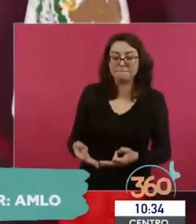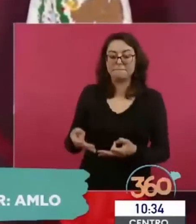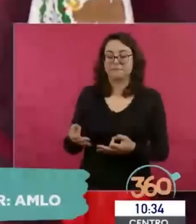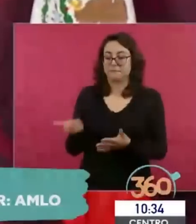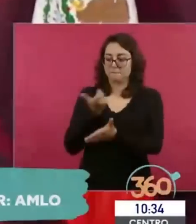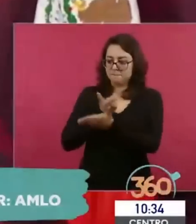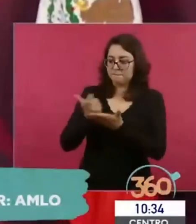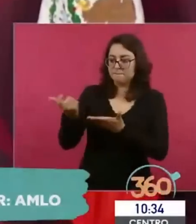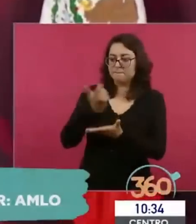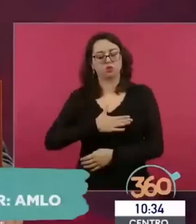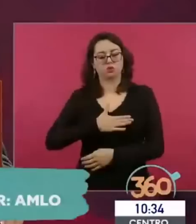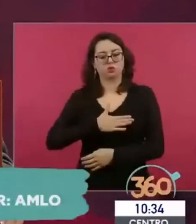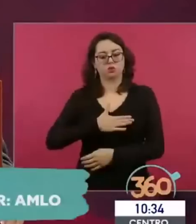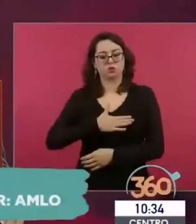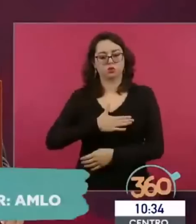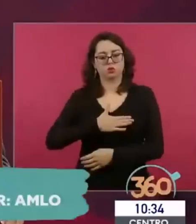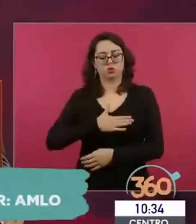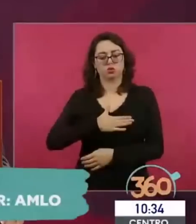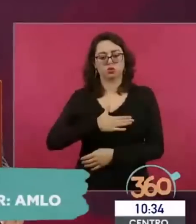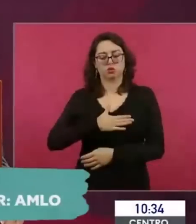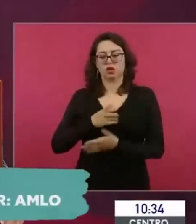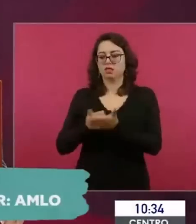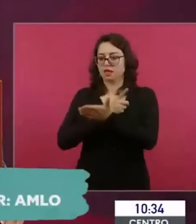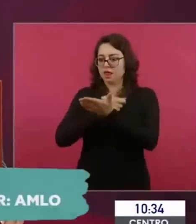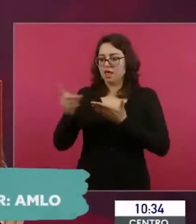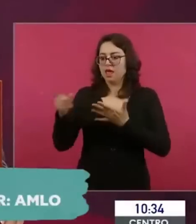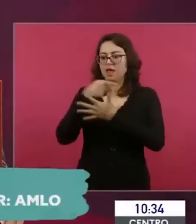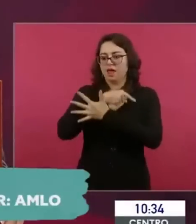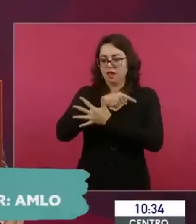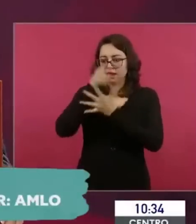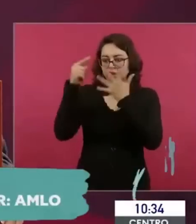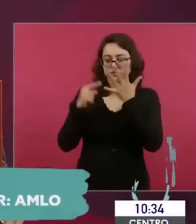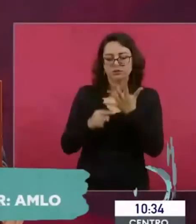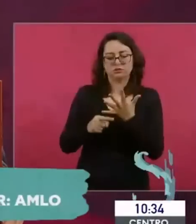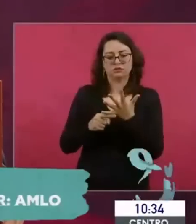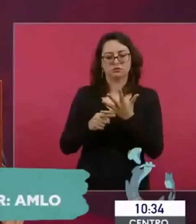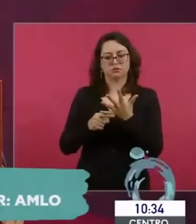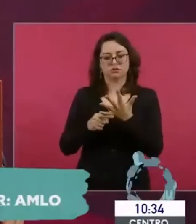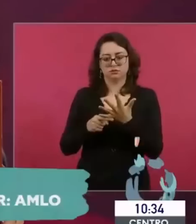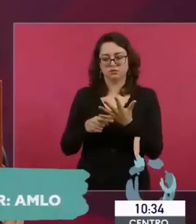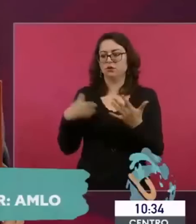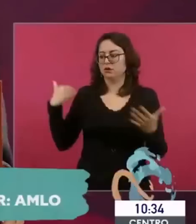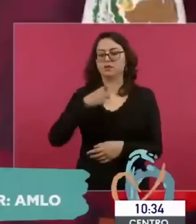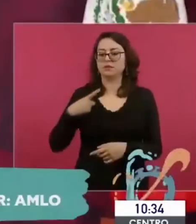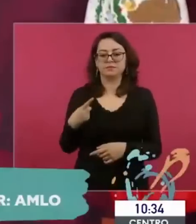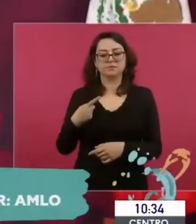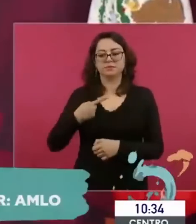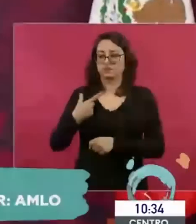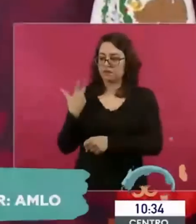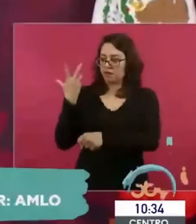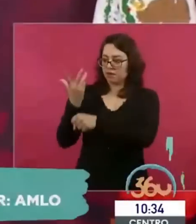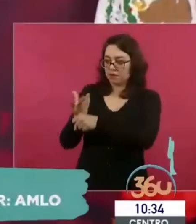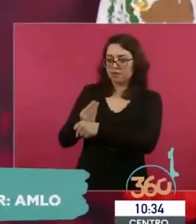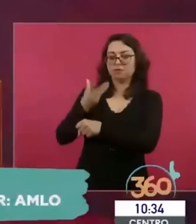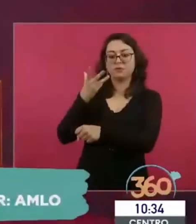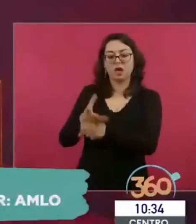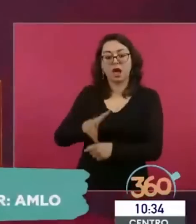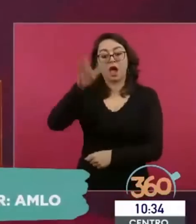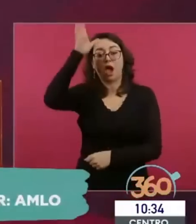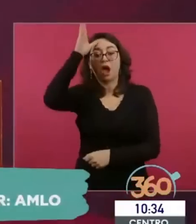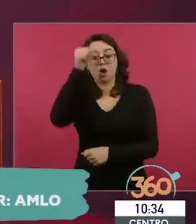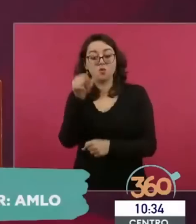salarial sus prestaciones que eso lo estamos haciendo el acuerdo que